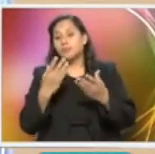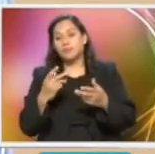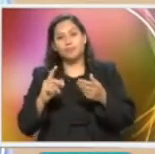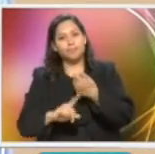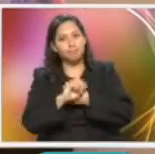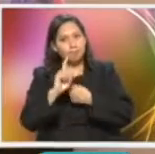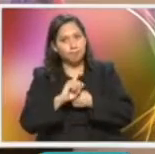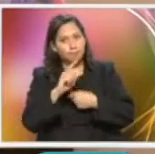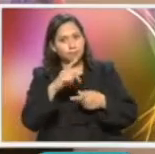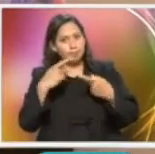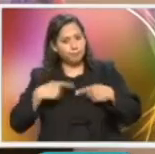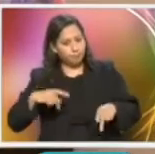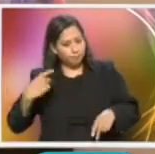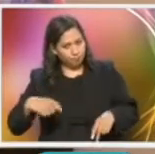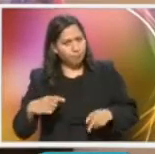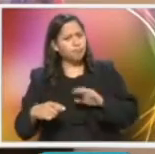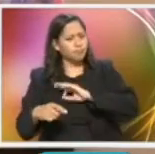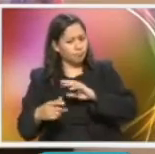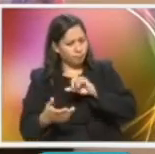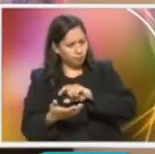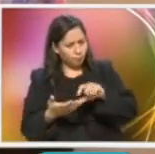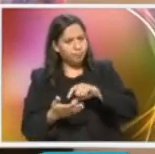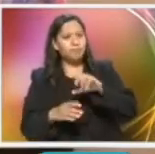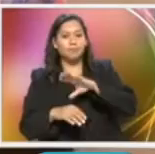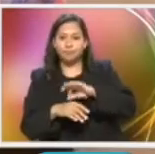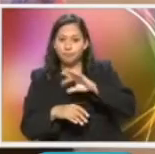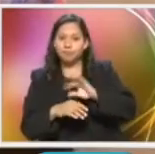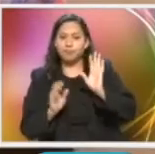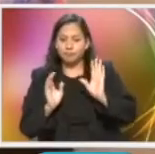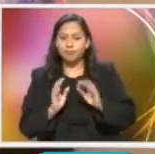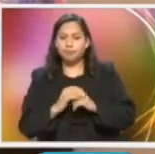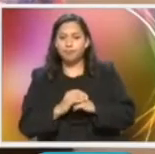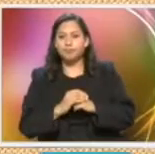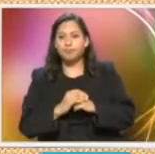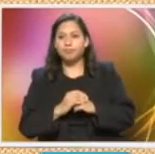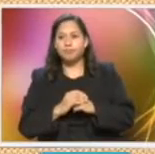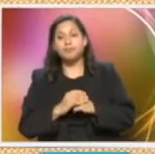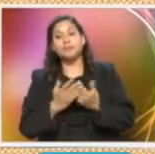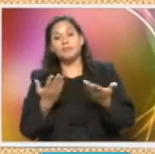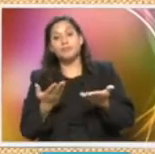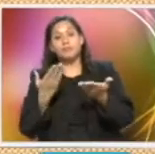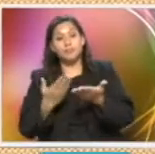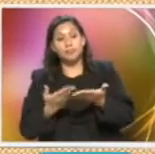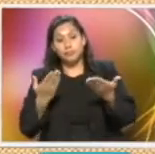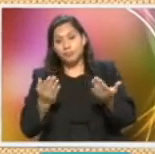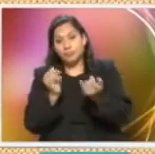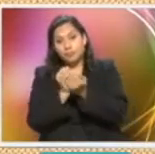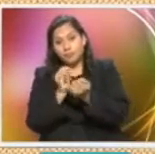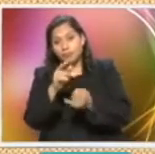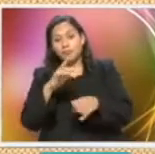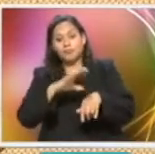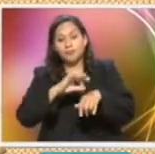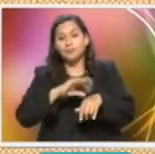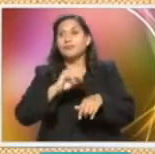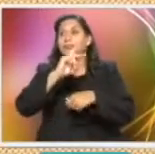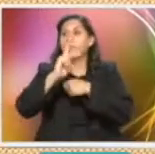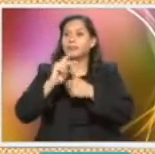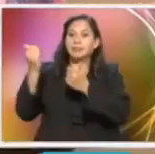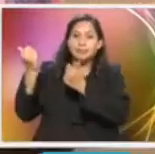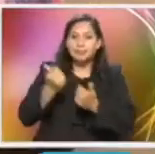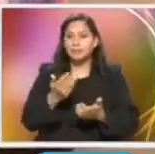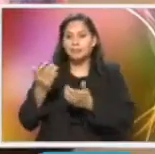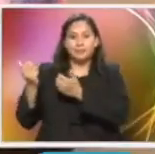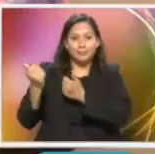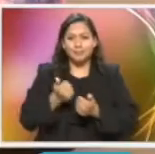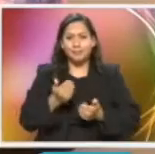humanidad pudiente, de aquellos que podemos comprarlo, ¿eh? Y entonces ahora incluso pues tienes carnes de otros países,